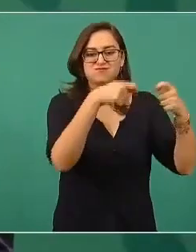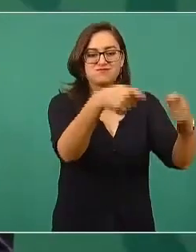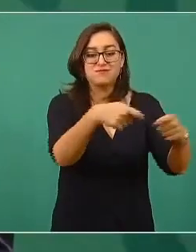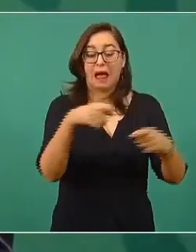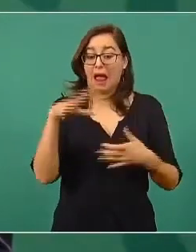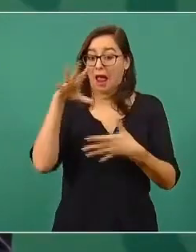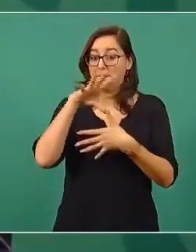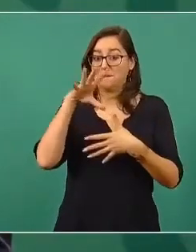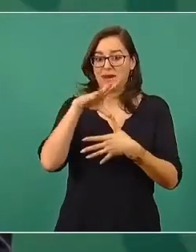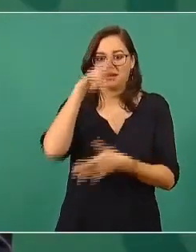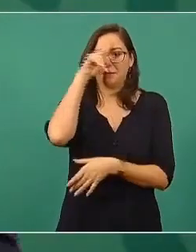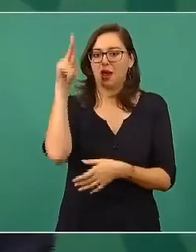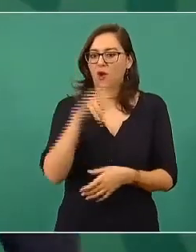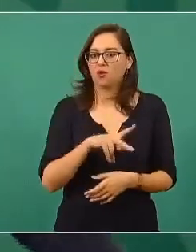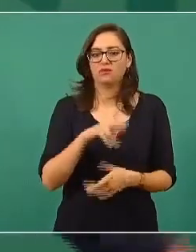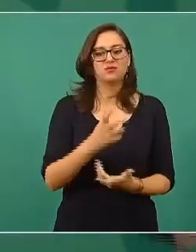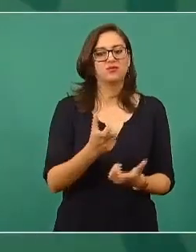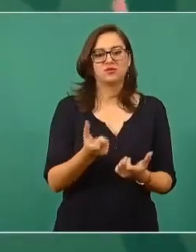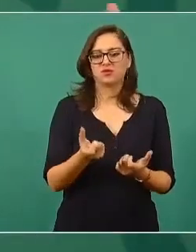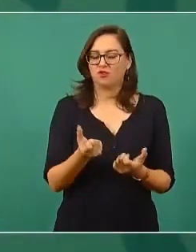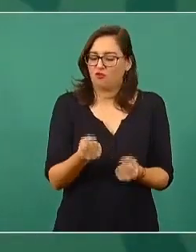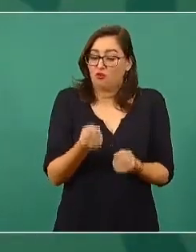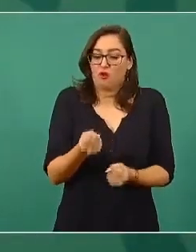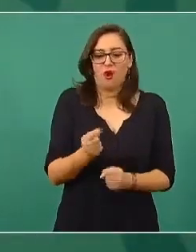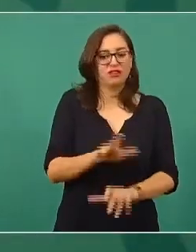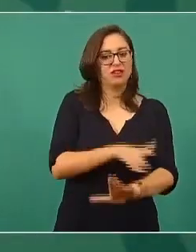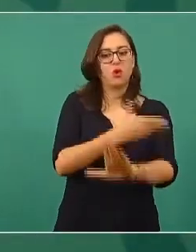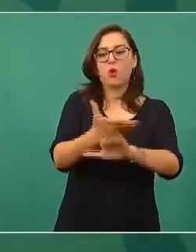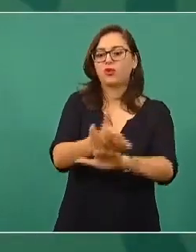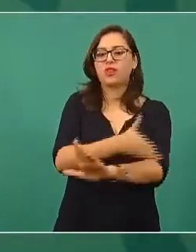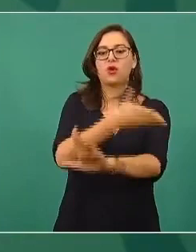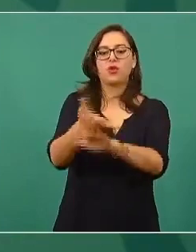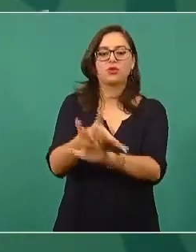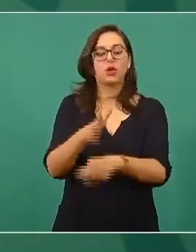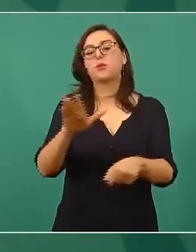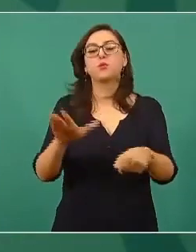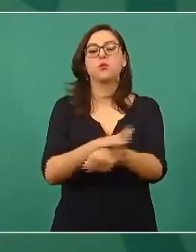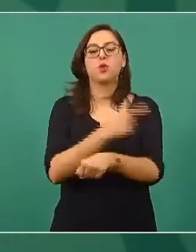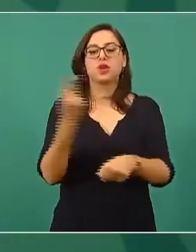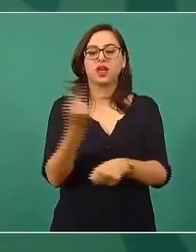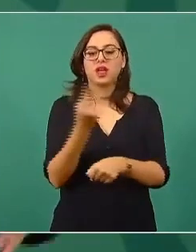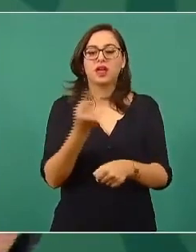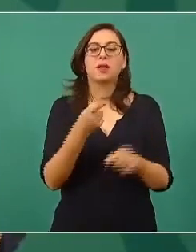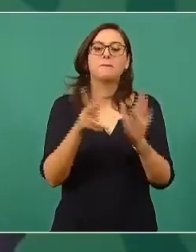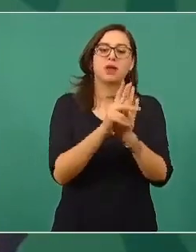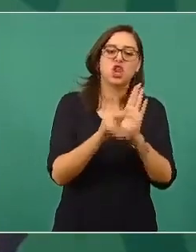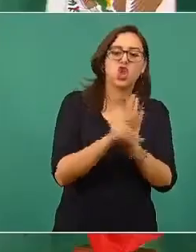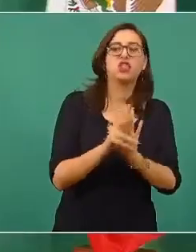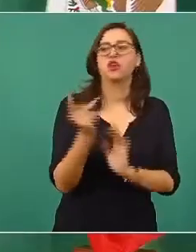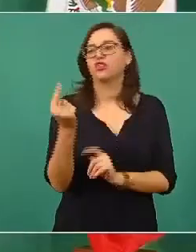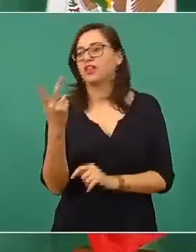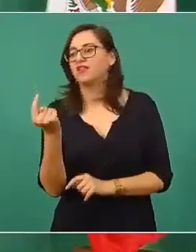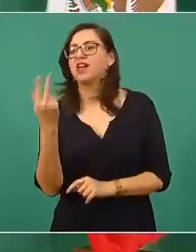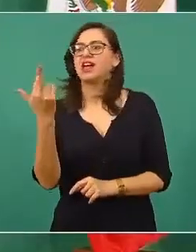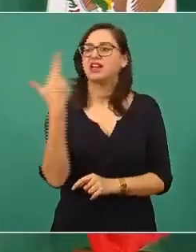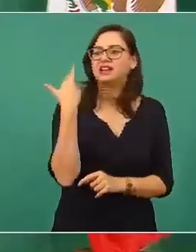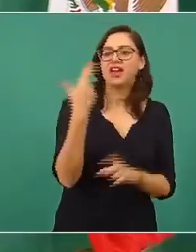americano. Tienen el control de la mayoría de los medios de información